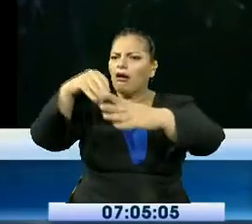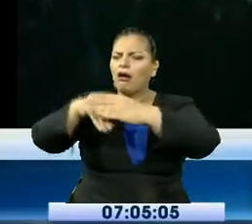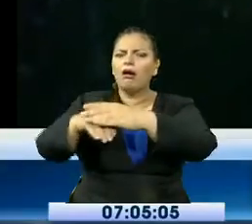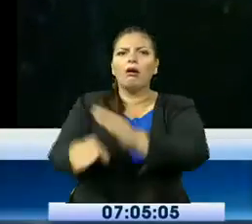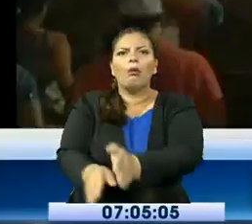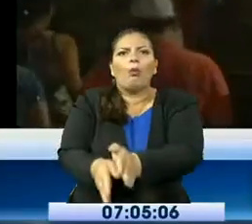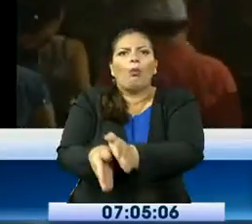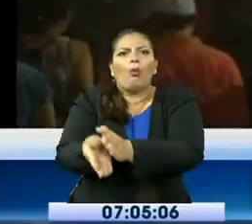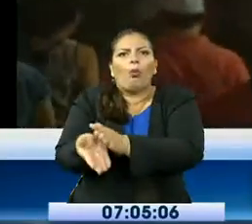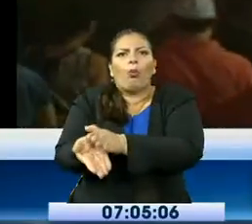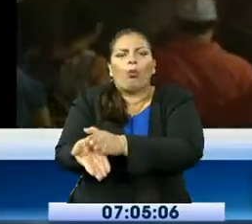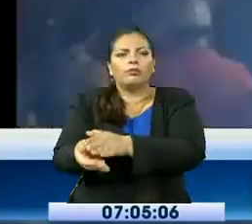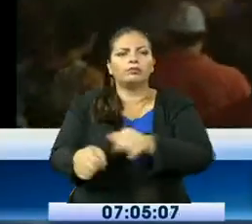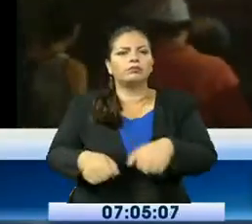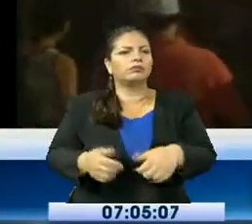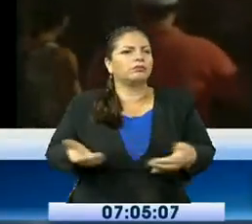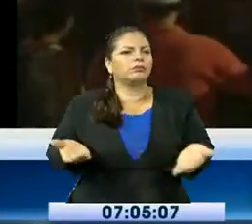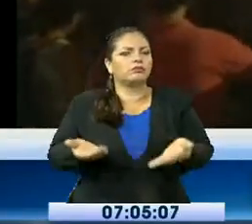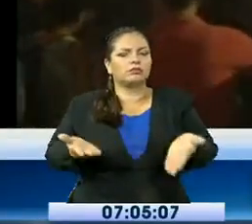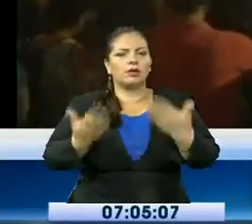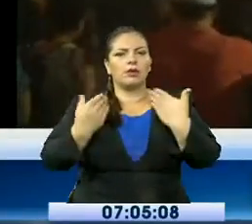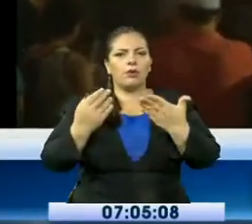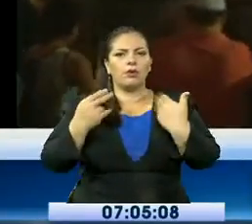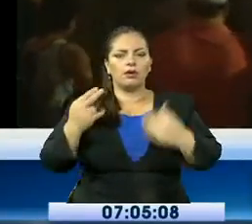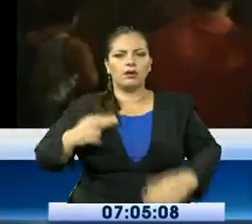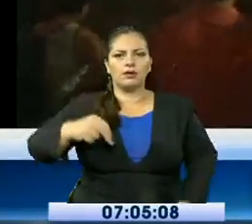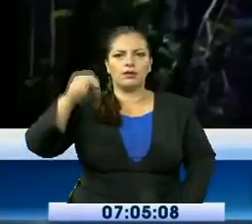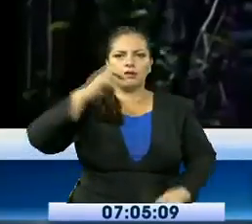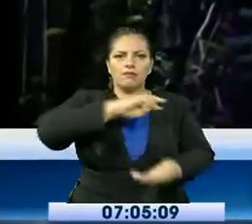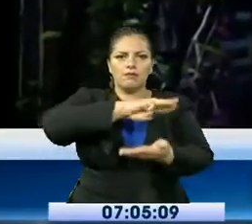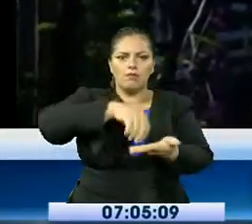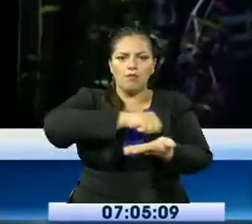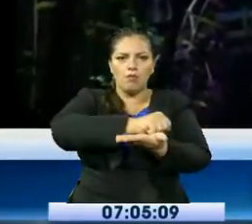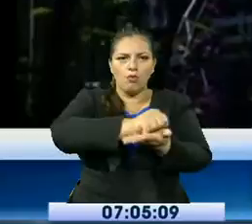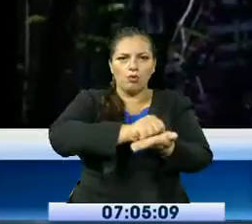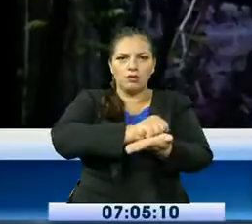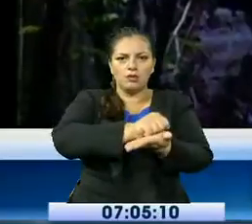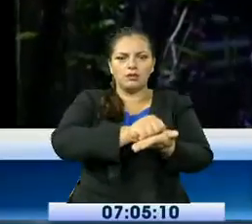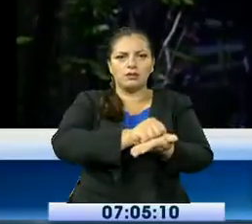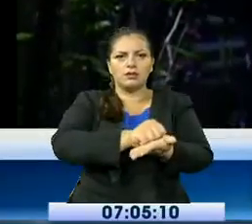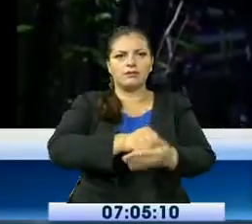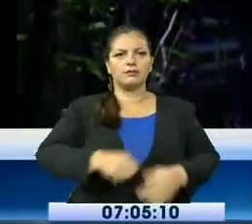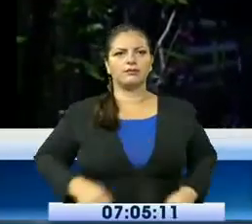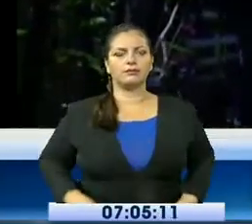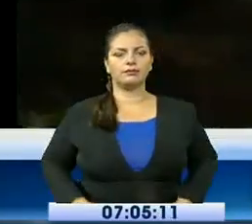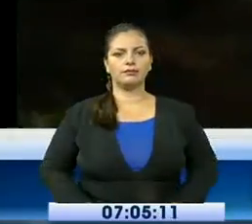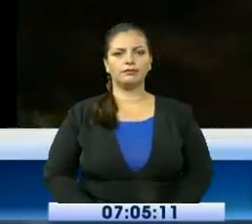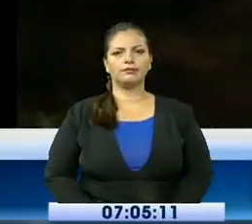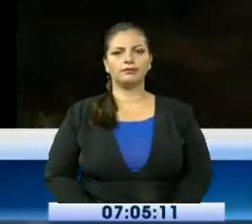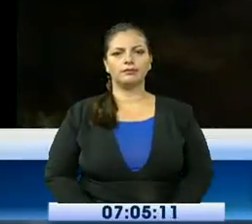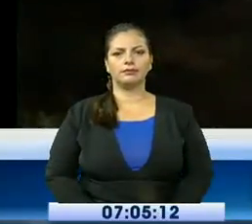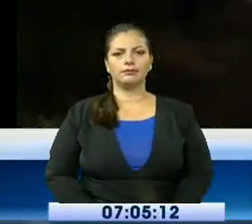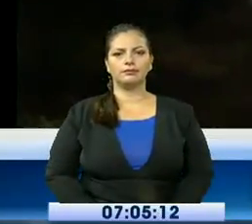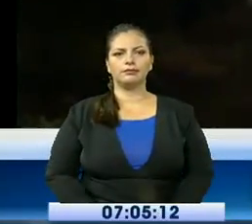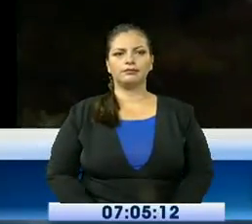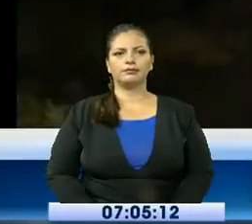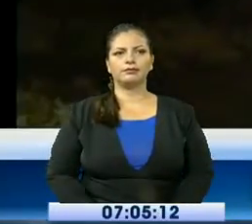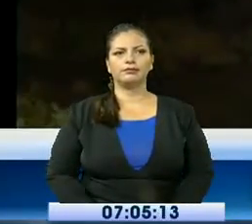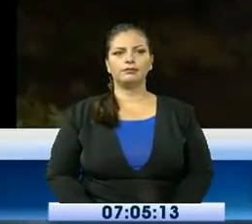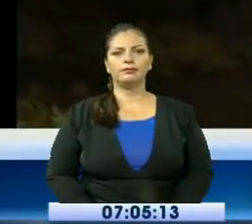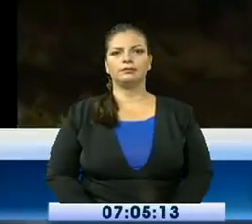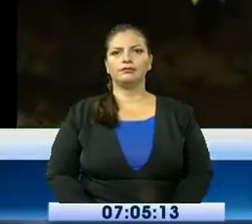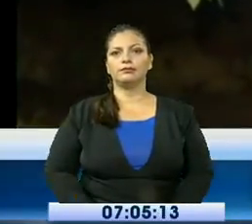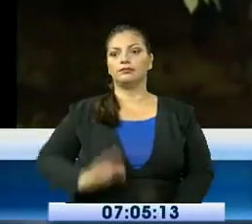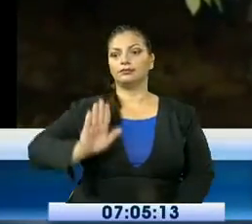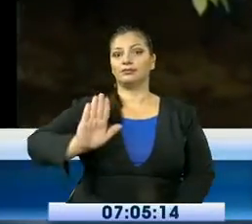en la cooperativa Reinaldo Quiñones 3, en Monte Sinaín, al noroeste de Guayaquil. Su familia